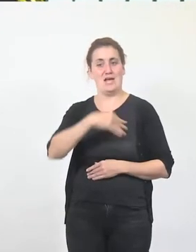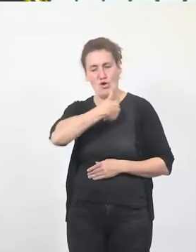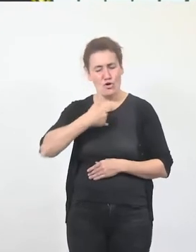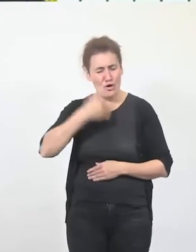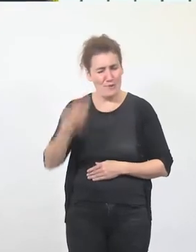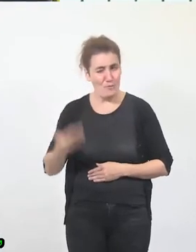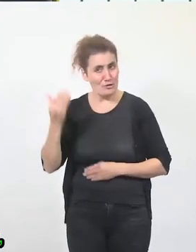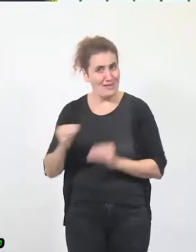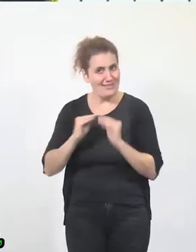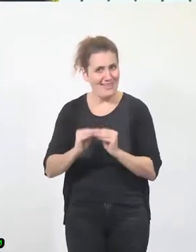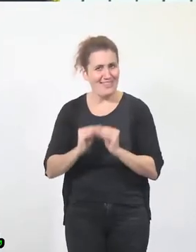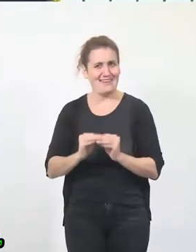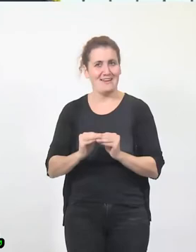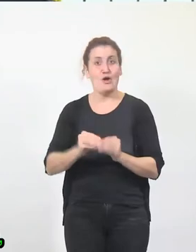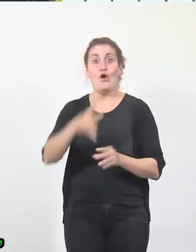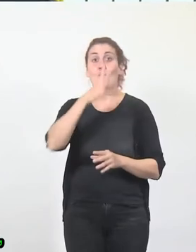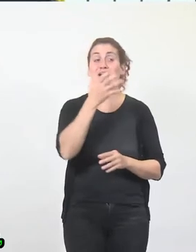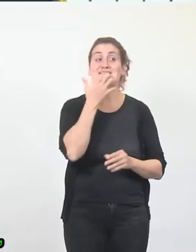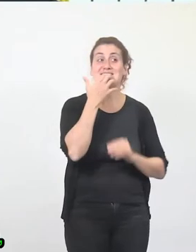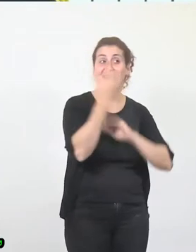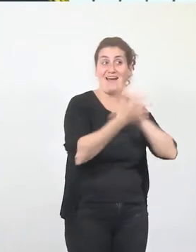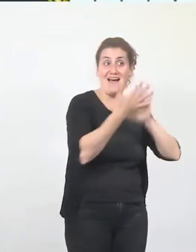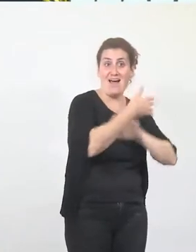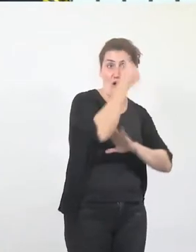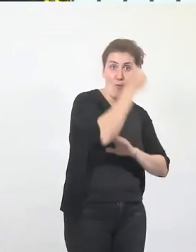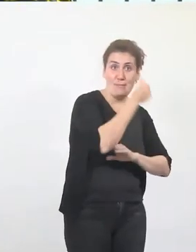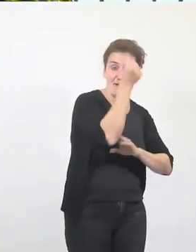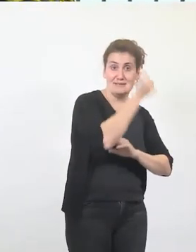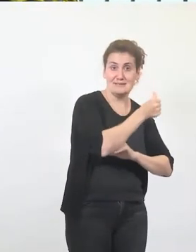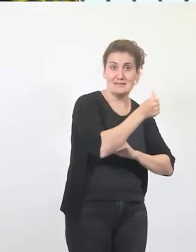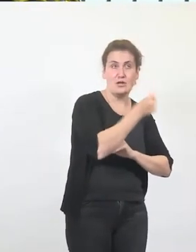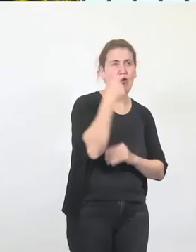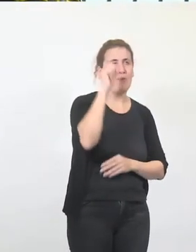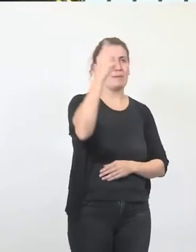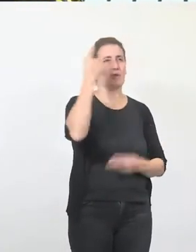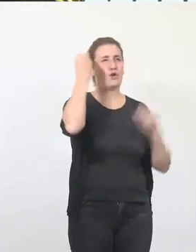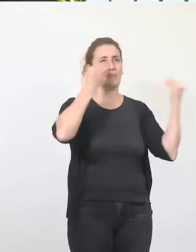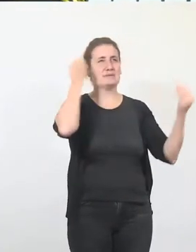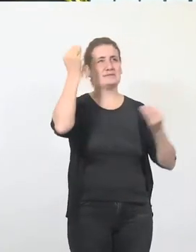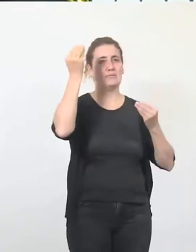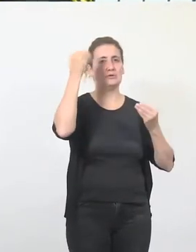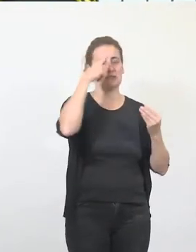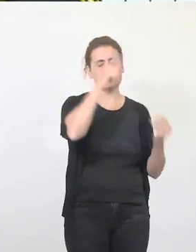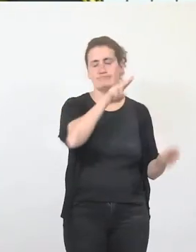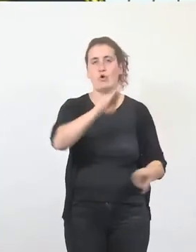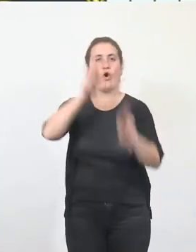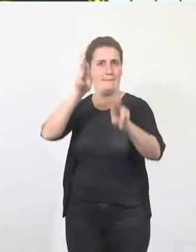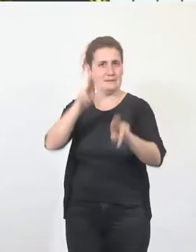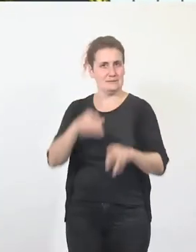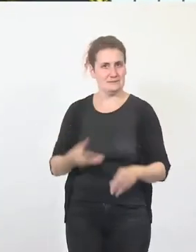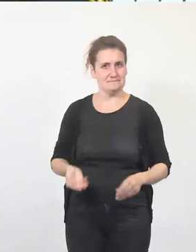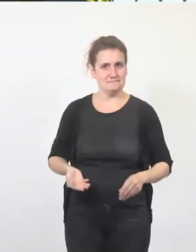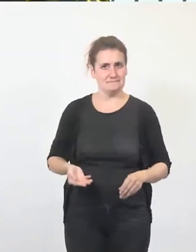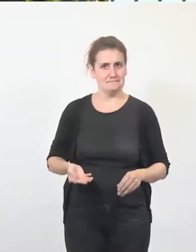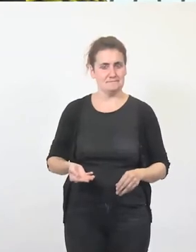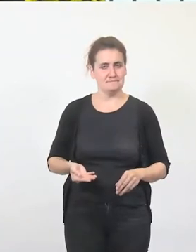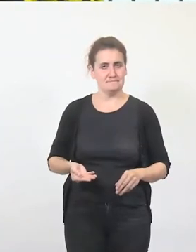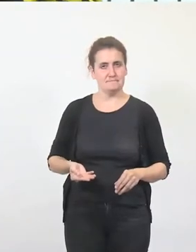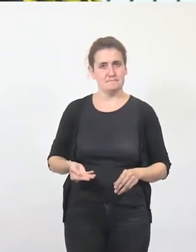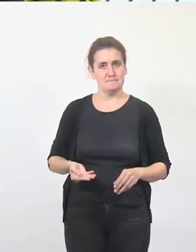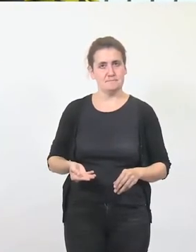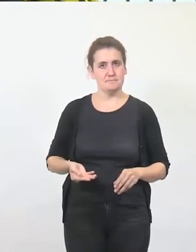importante en ese sentido, porque cuando hablamos de los hombres, lo primero que nos viene en la cabeza es usar las armas,